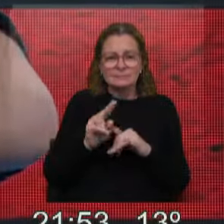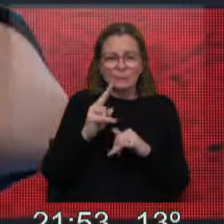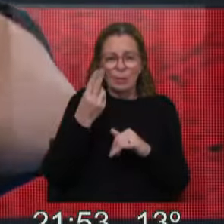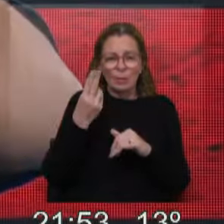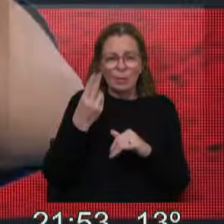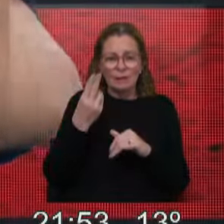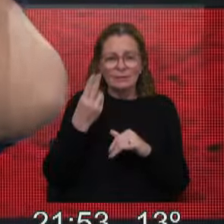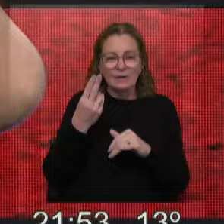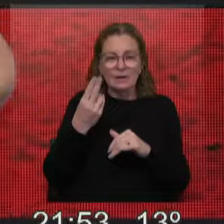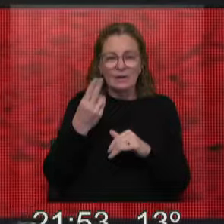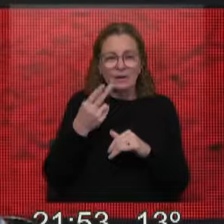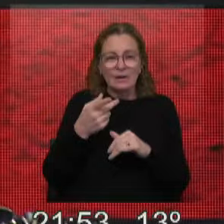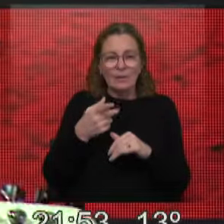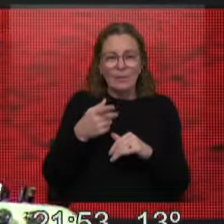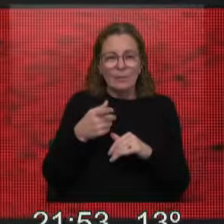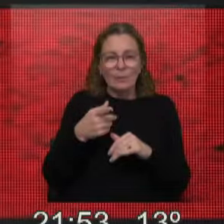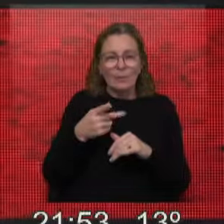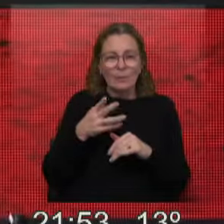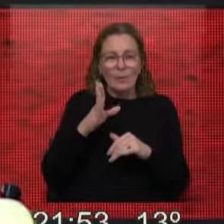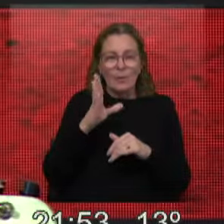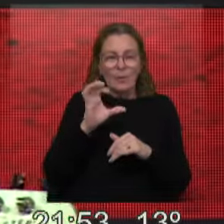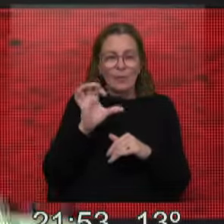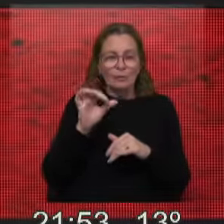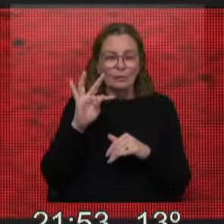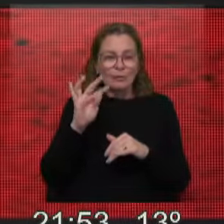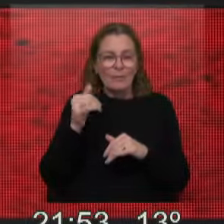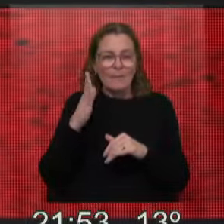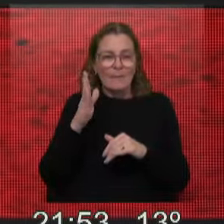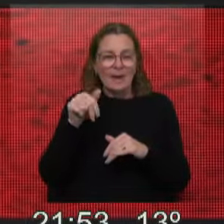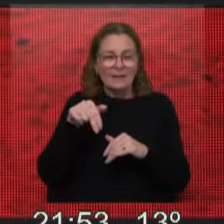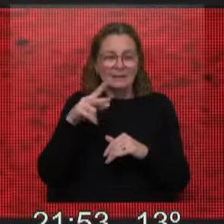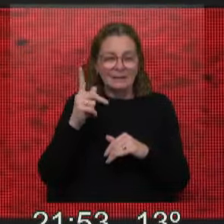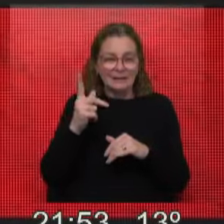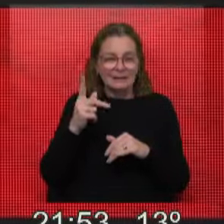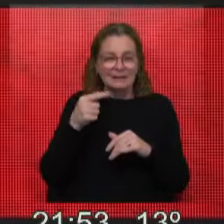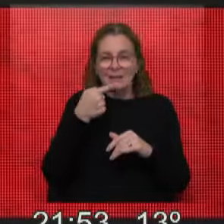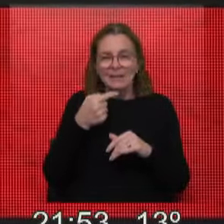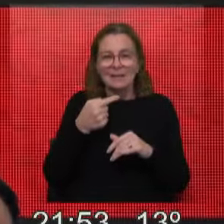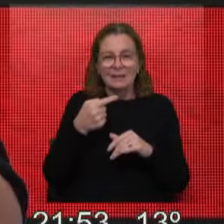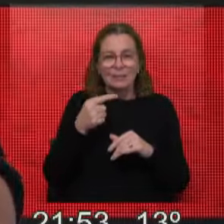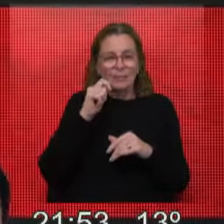a Handwire, que es la banda de post-punk que amo. Y somos muy amigos. Cantó.